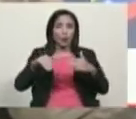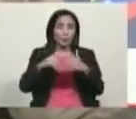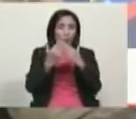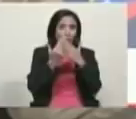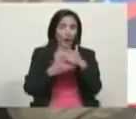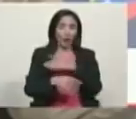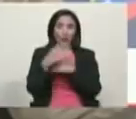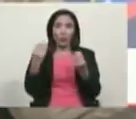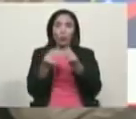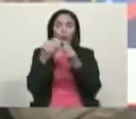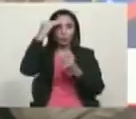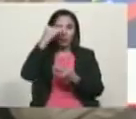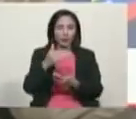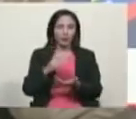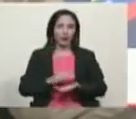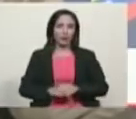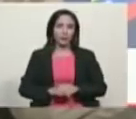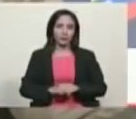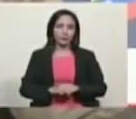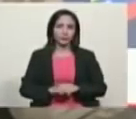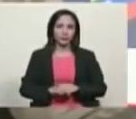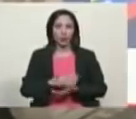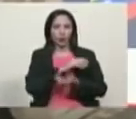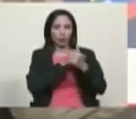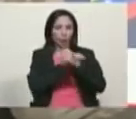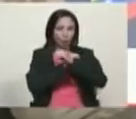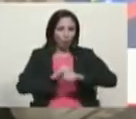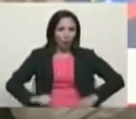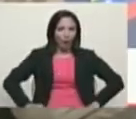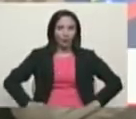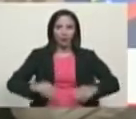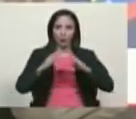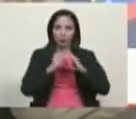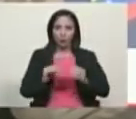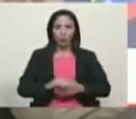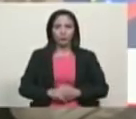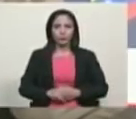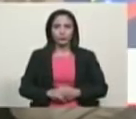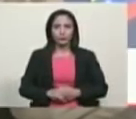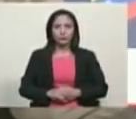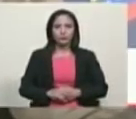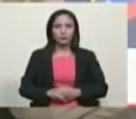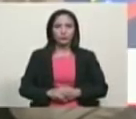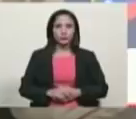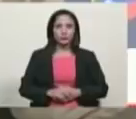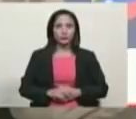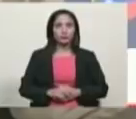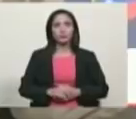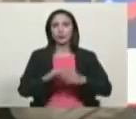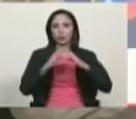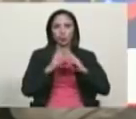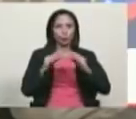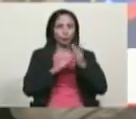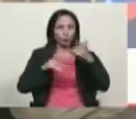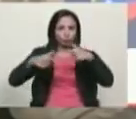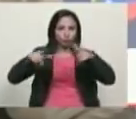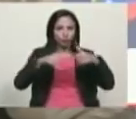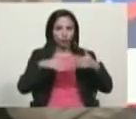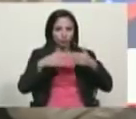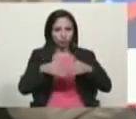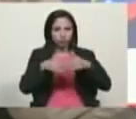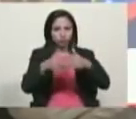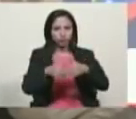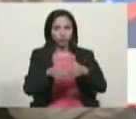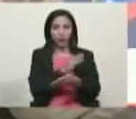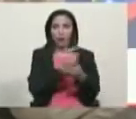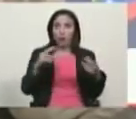bolivariano, con la armada bolivariana, en sus puertos y bases navales. Tuve un